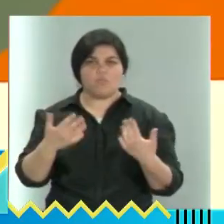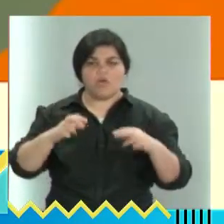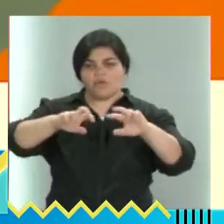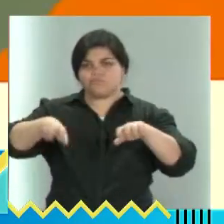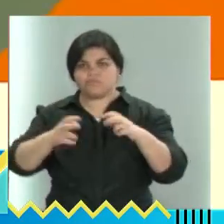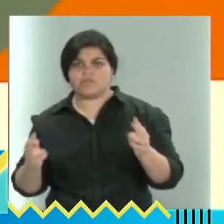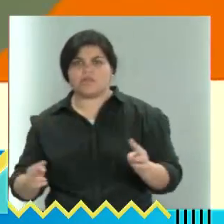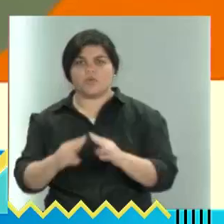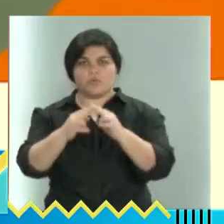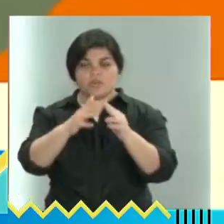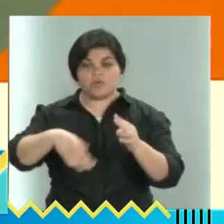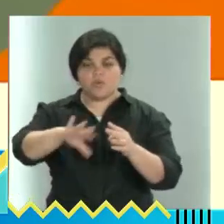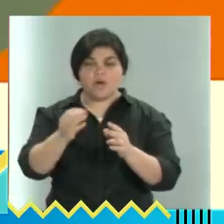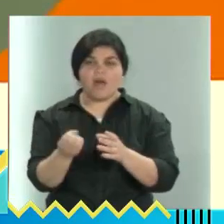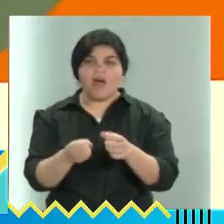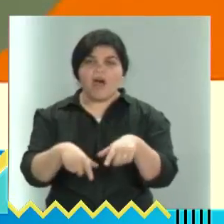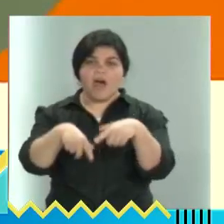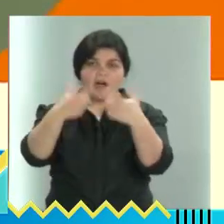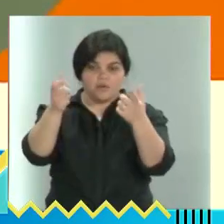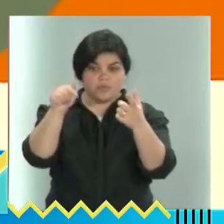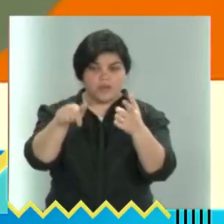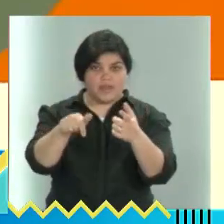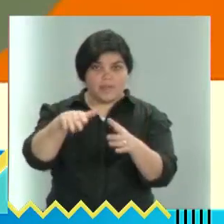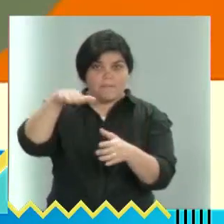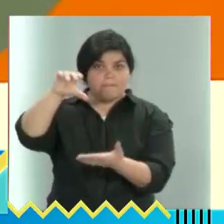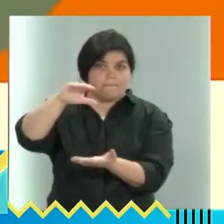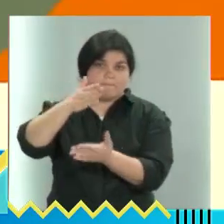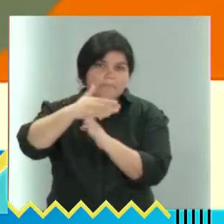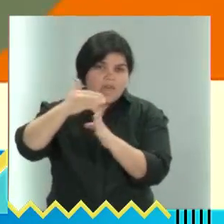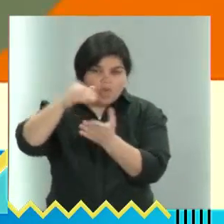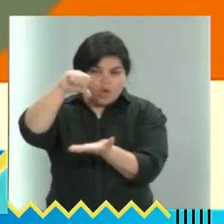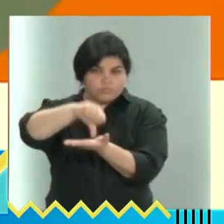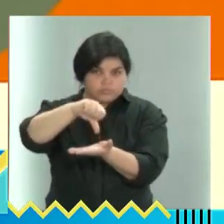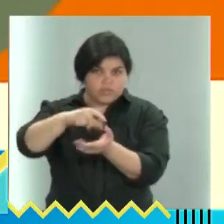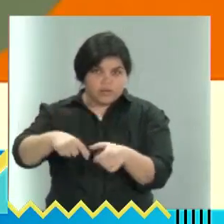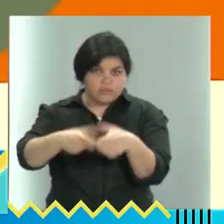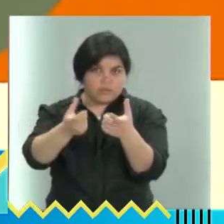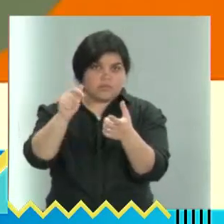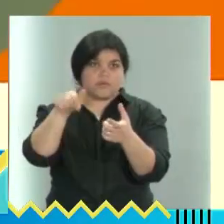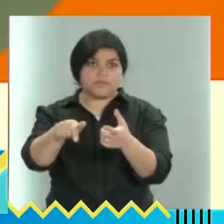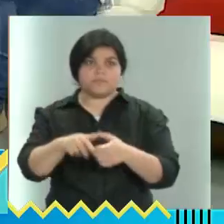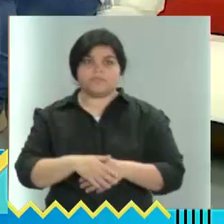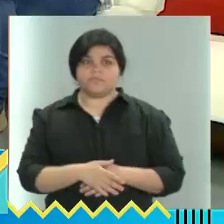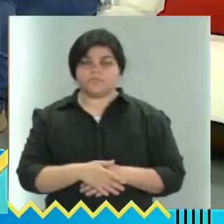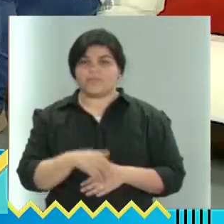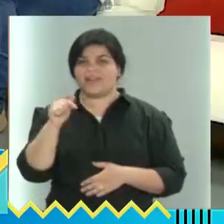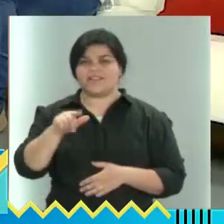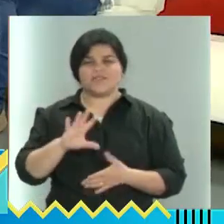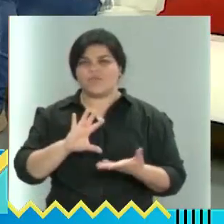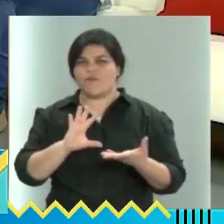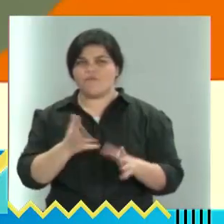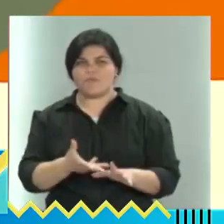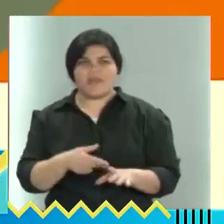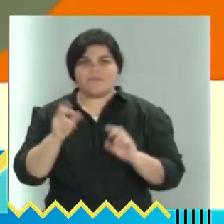en ese patio bajo un árbol que, digamos, haciendo una alegoría poética, es la primera escuela.